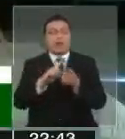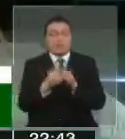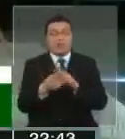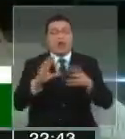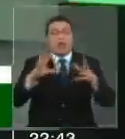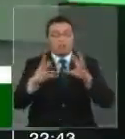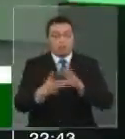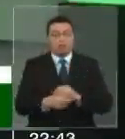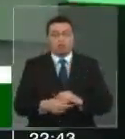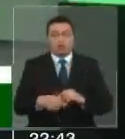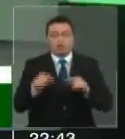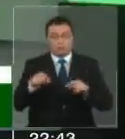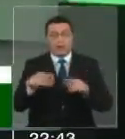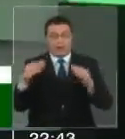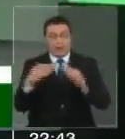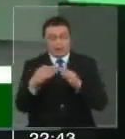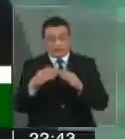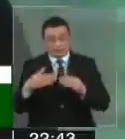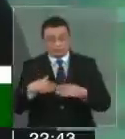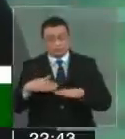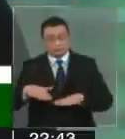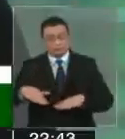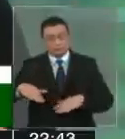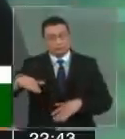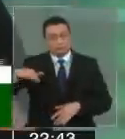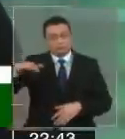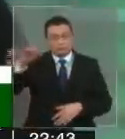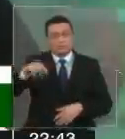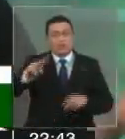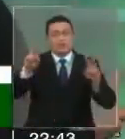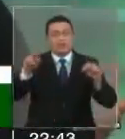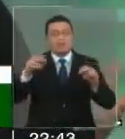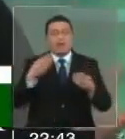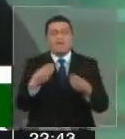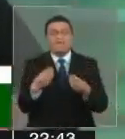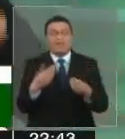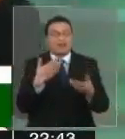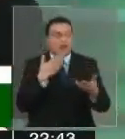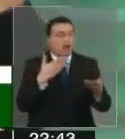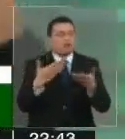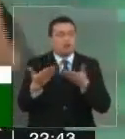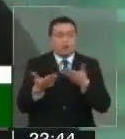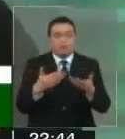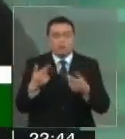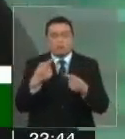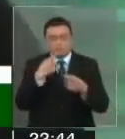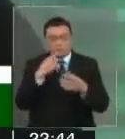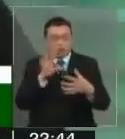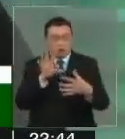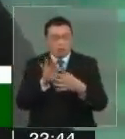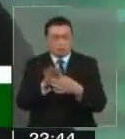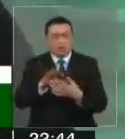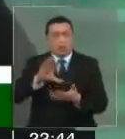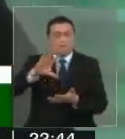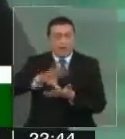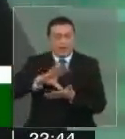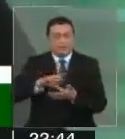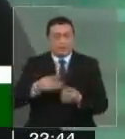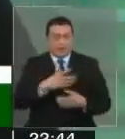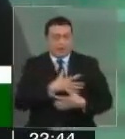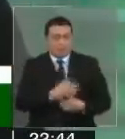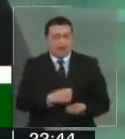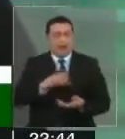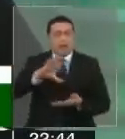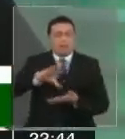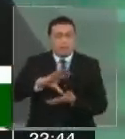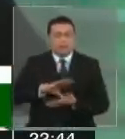mundo. Viniendo de la casa en que venía, el tema del bien común, el tema de estar comprometido con este país, de amar este país,